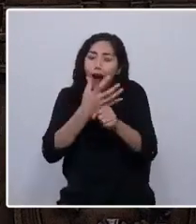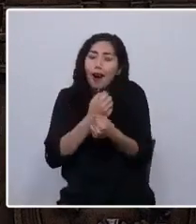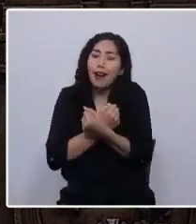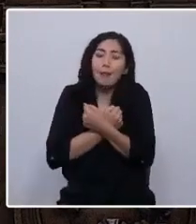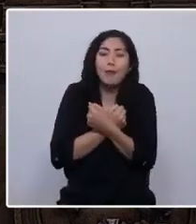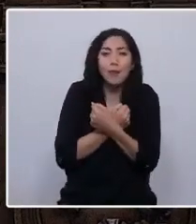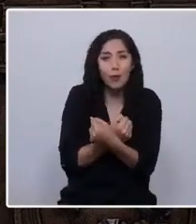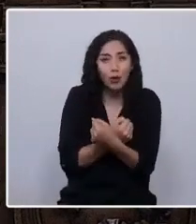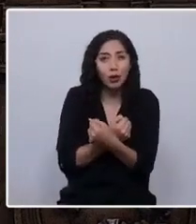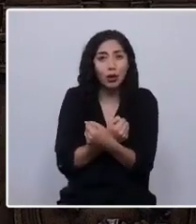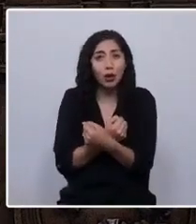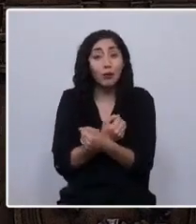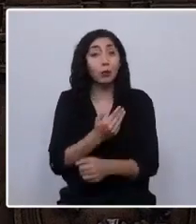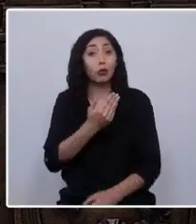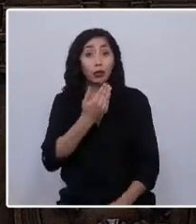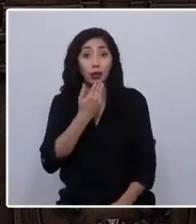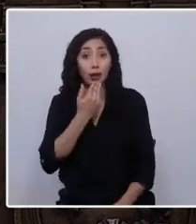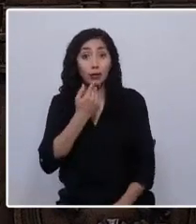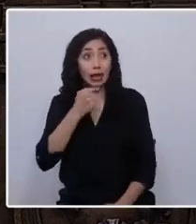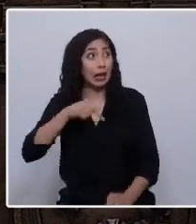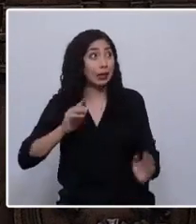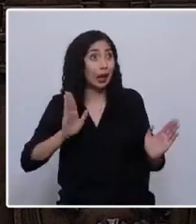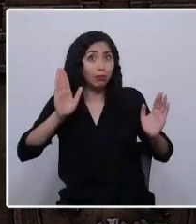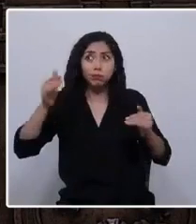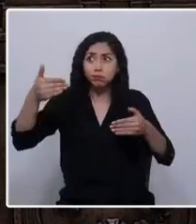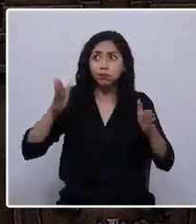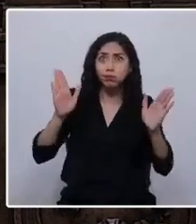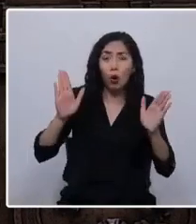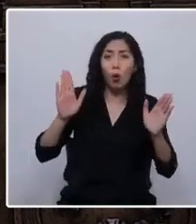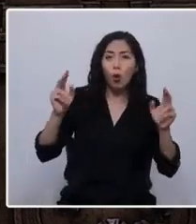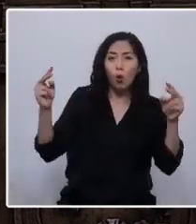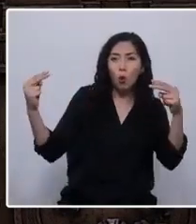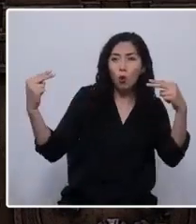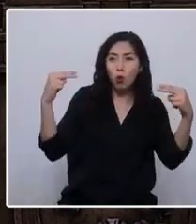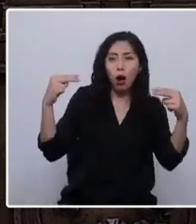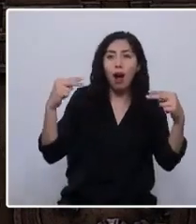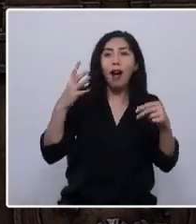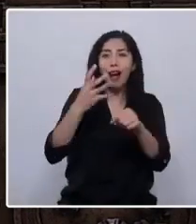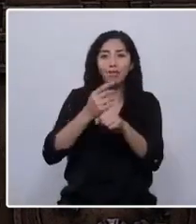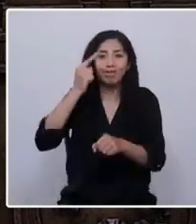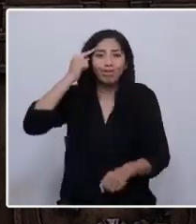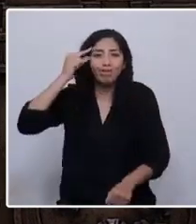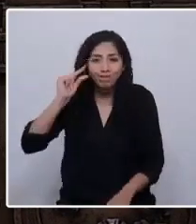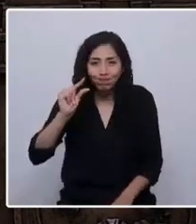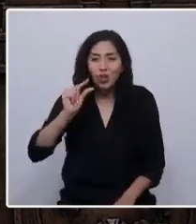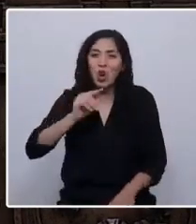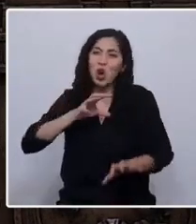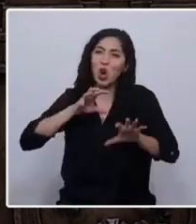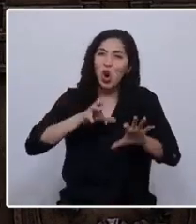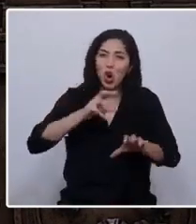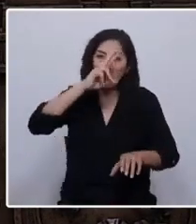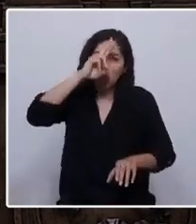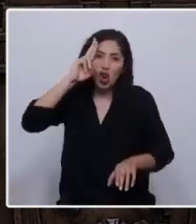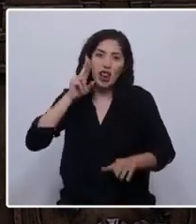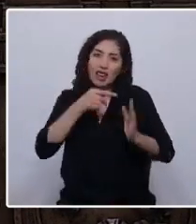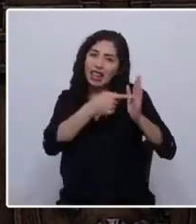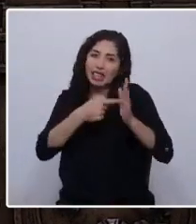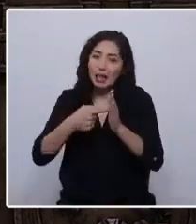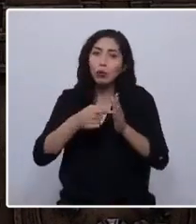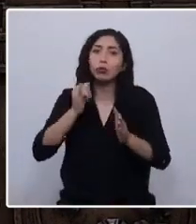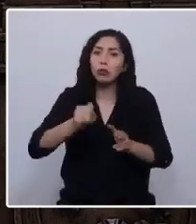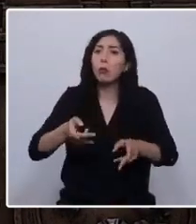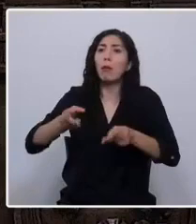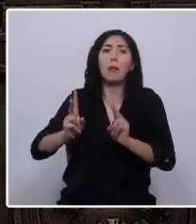Pero también estas paredes siguen siendo testigos de la ignorancia, el odio y el racismo que siempre se ha permitido